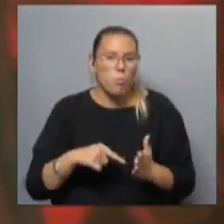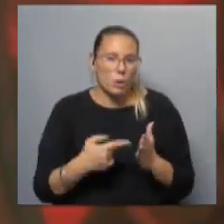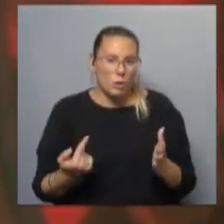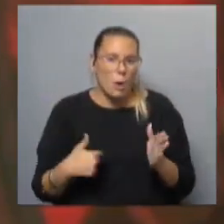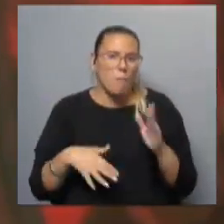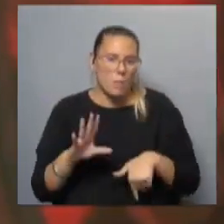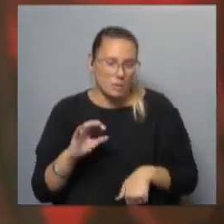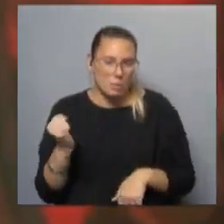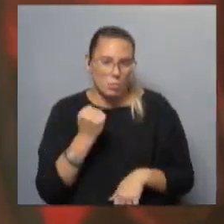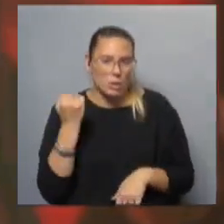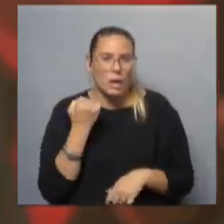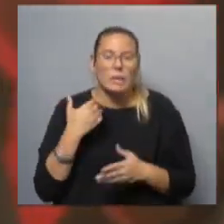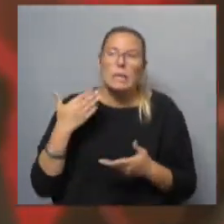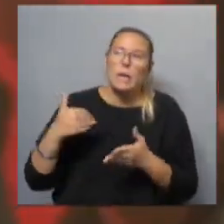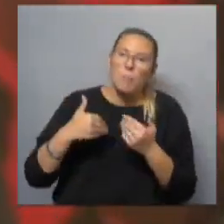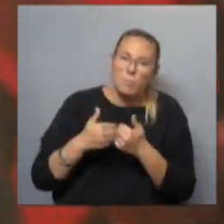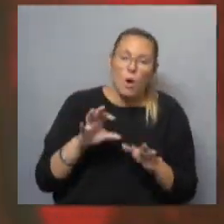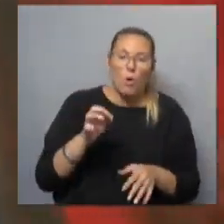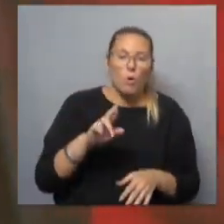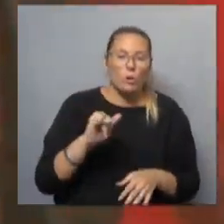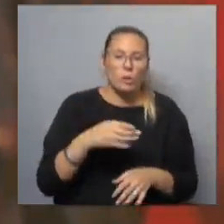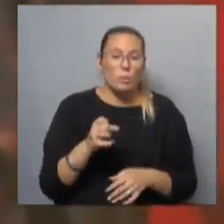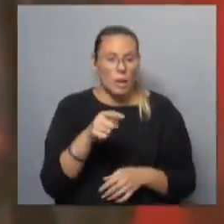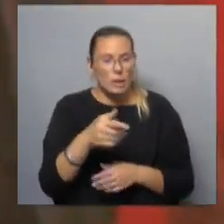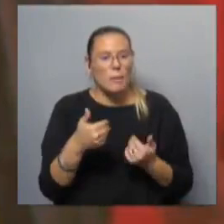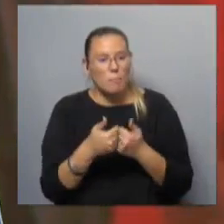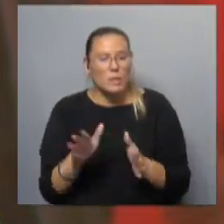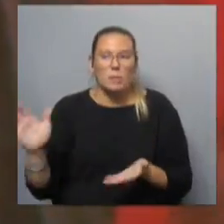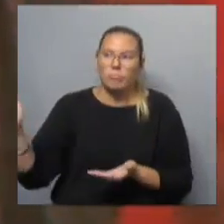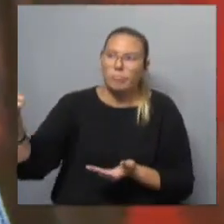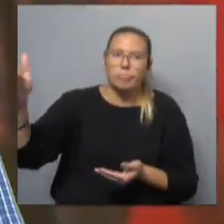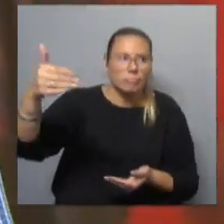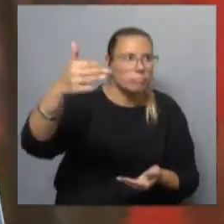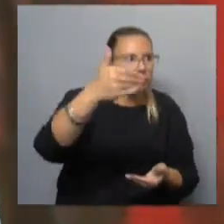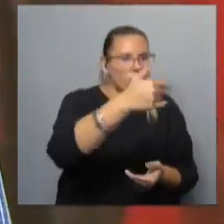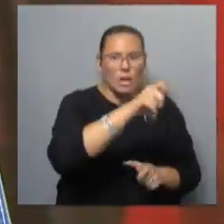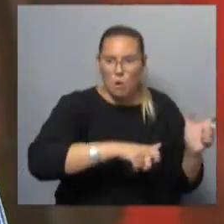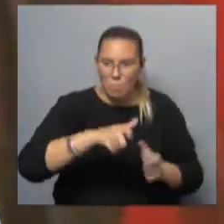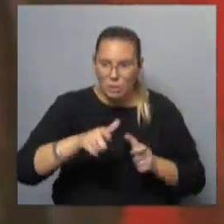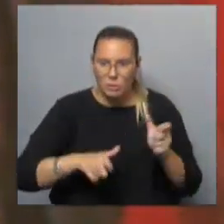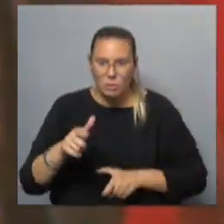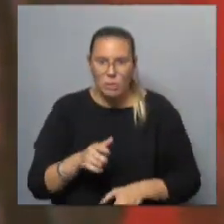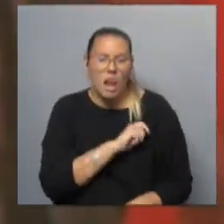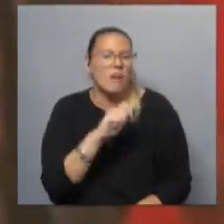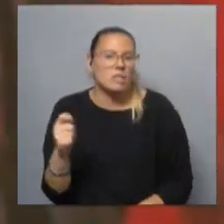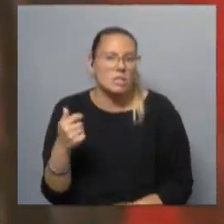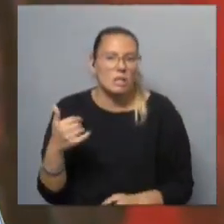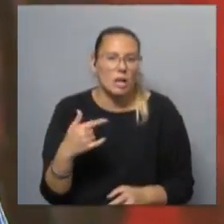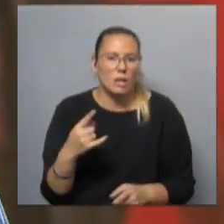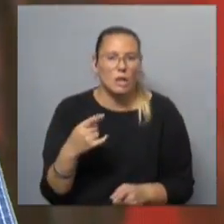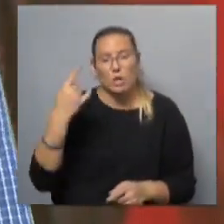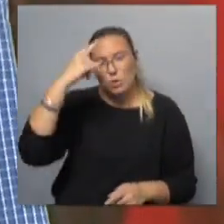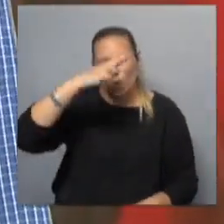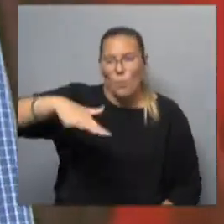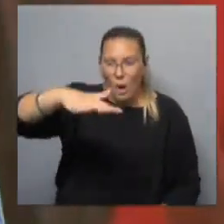más notoriedad. Y ahí entran a juntar gente. Entre ellos Oribe, claro. Y entonces allí entran a juntar gente, pero entonces quien junta gente es La Valleja, que es un caudillo